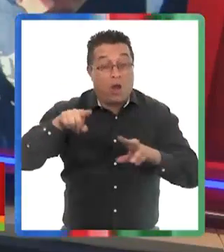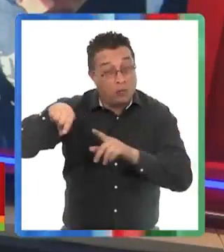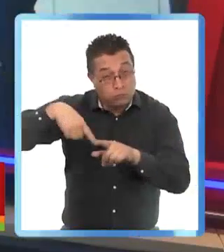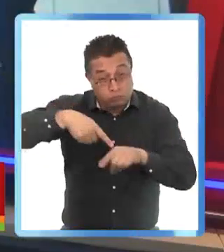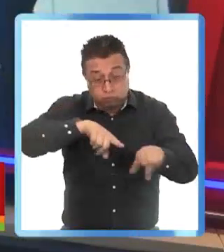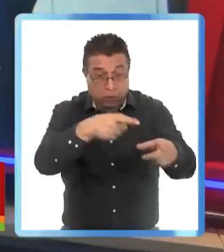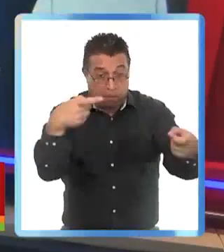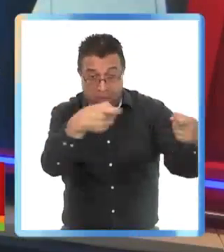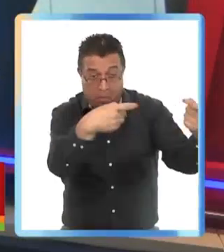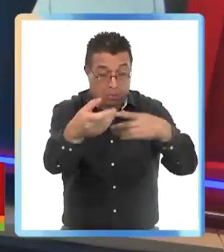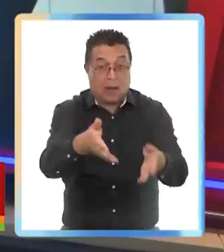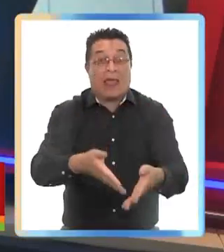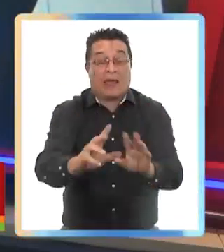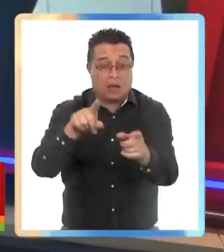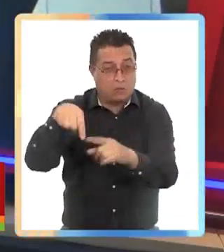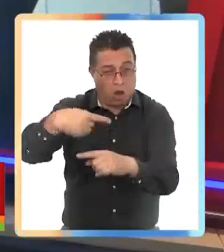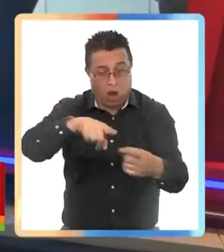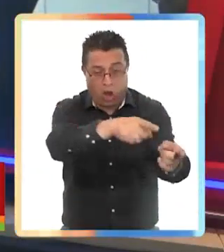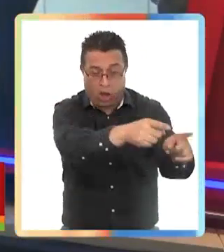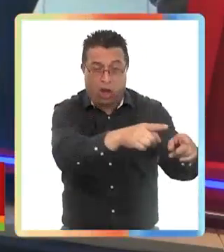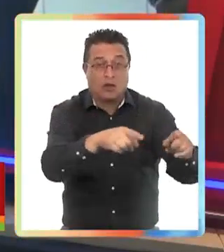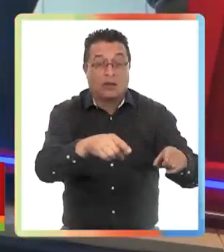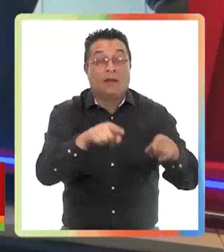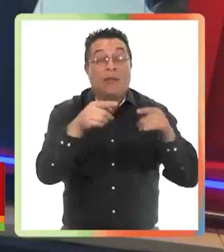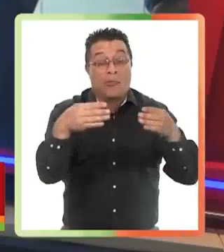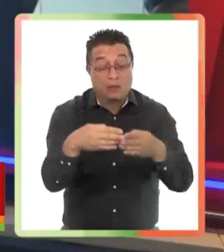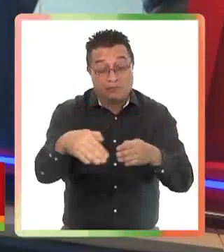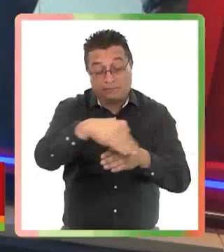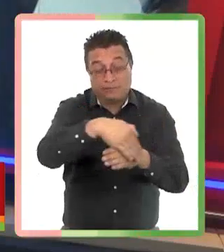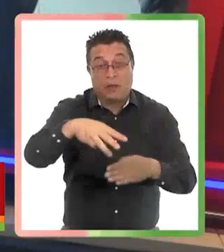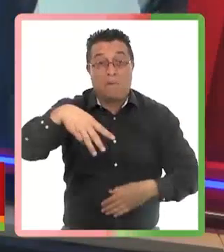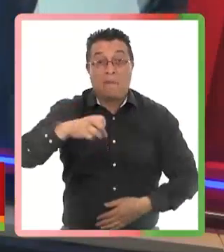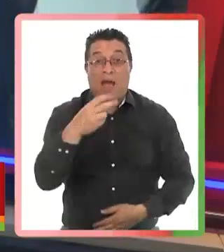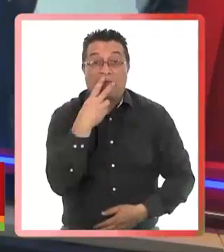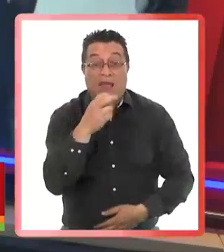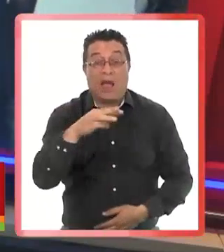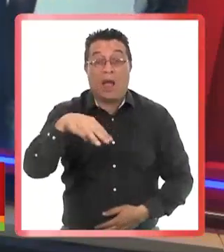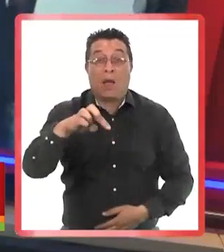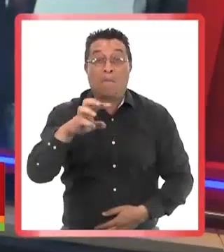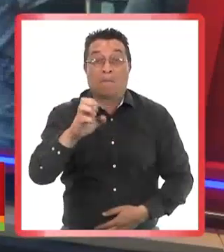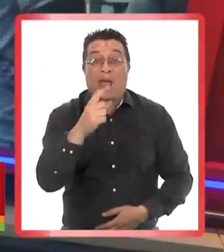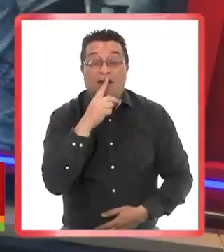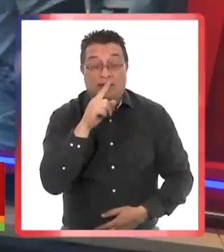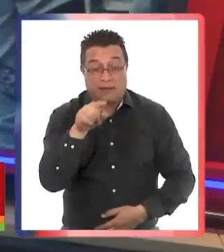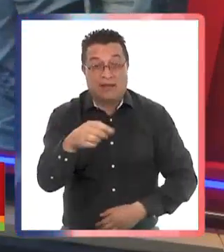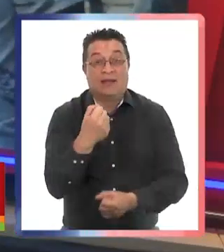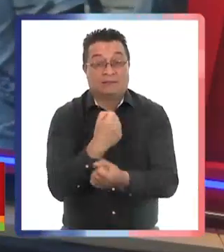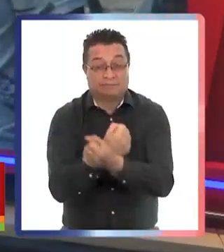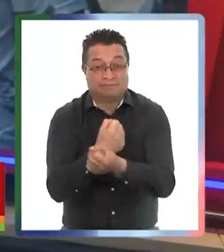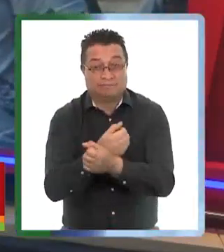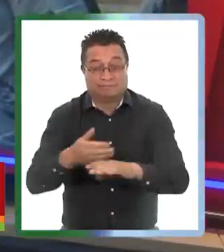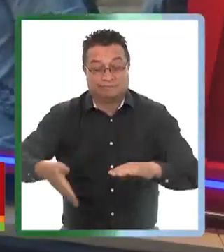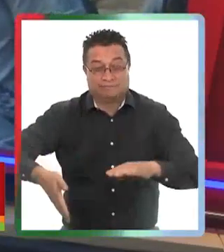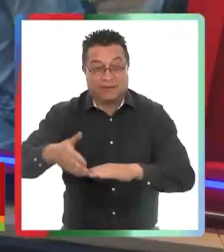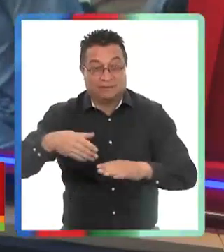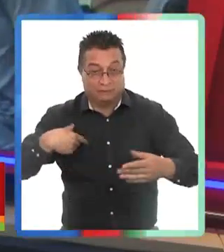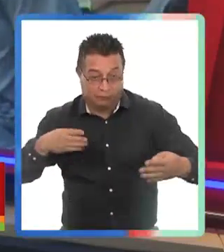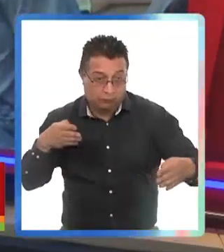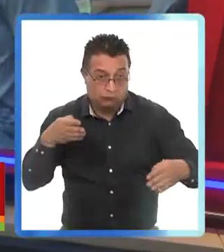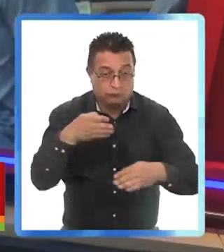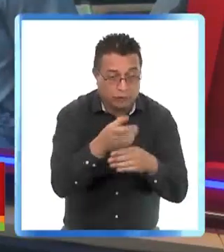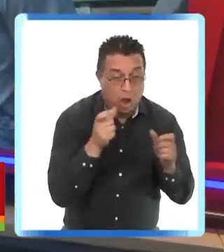una persecución a disparos por las calles. Justo en la esquina de Avenida Mata con Arturo Prat, el motorista de Carabineros Daniel Palma